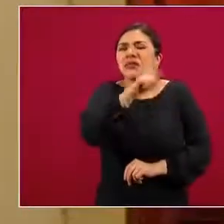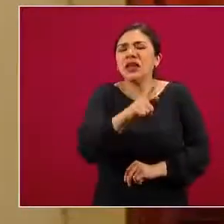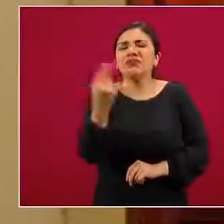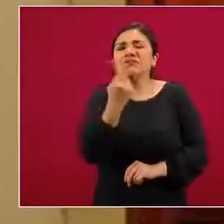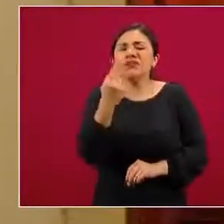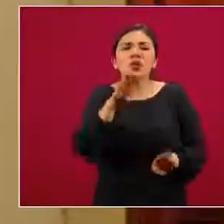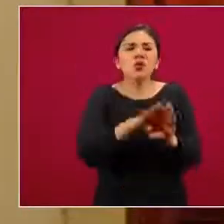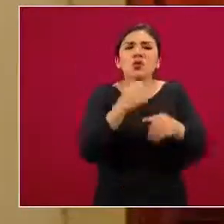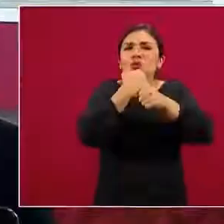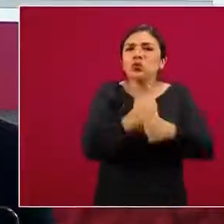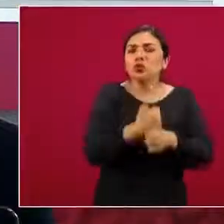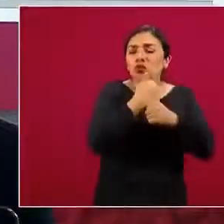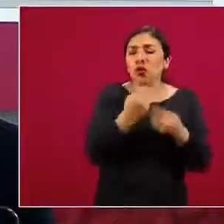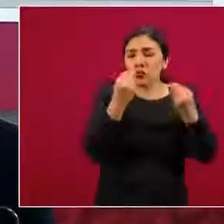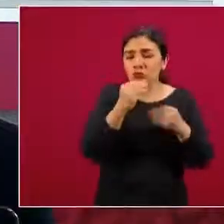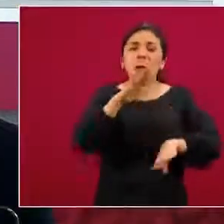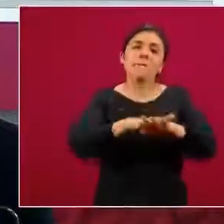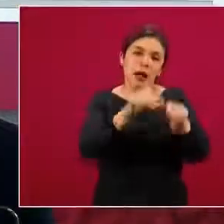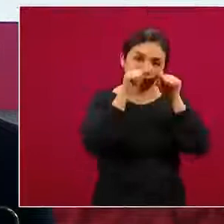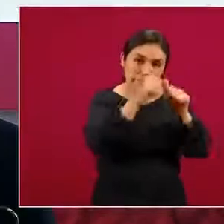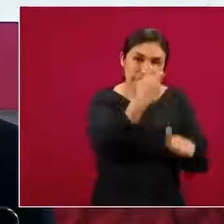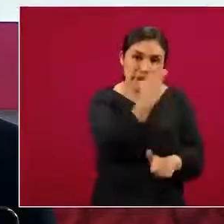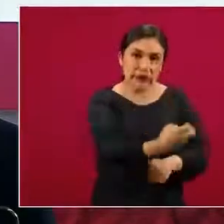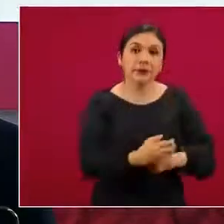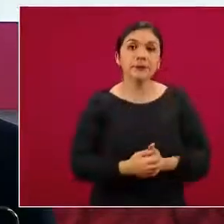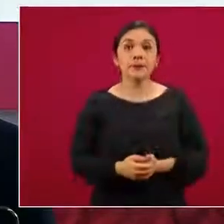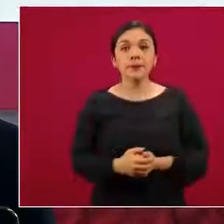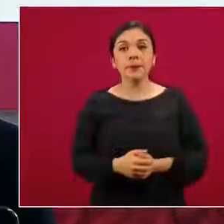de gran vulnerabilidad. La que sigue.